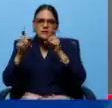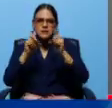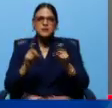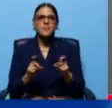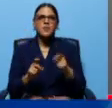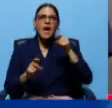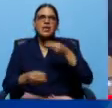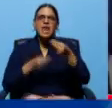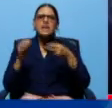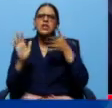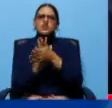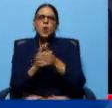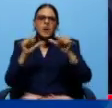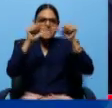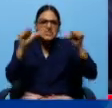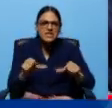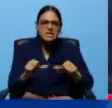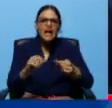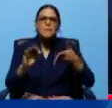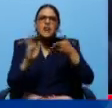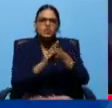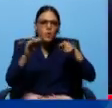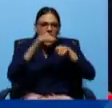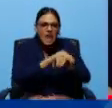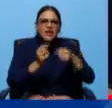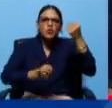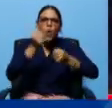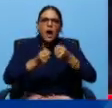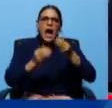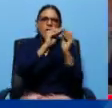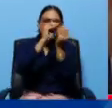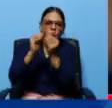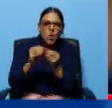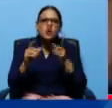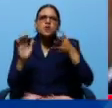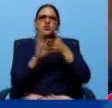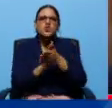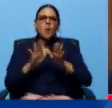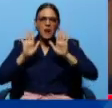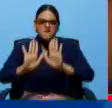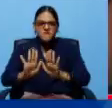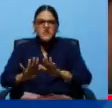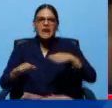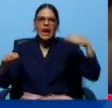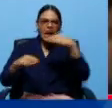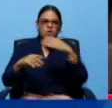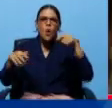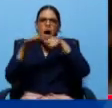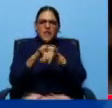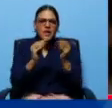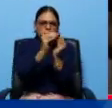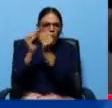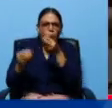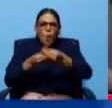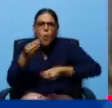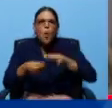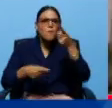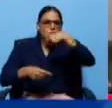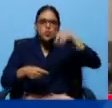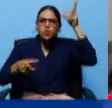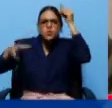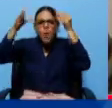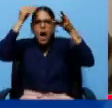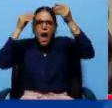Se maneja lo que es el sistema de suspensión, dirección y freno de los vehículos. ¿Verdad? ¿Y van aprendiendo todo